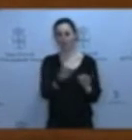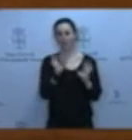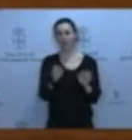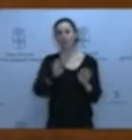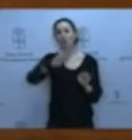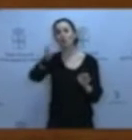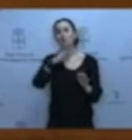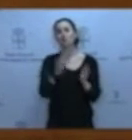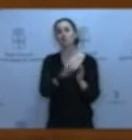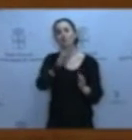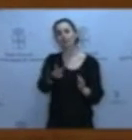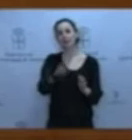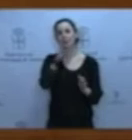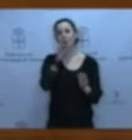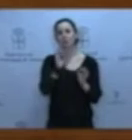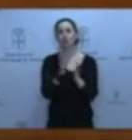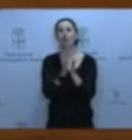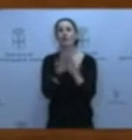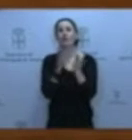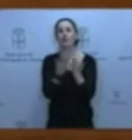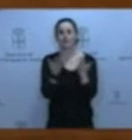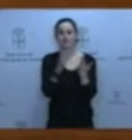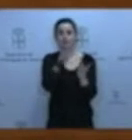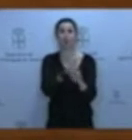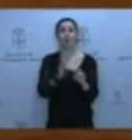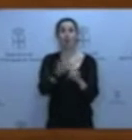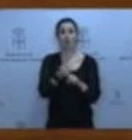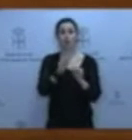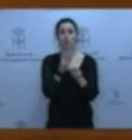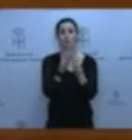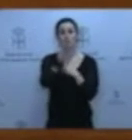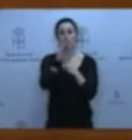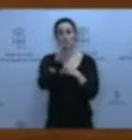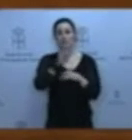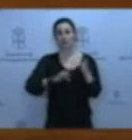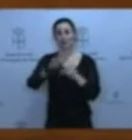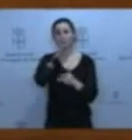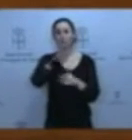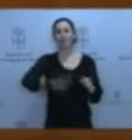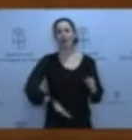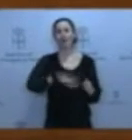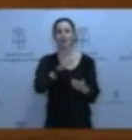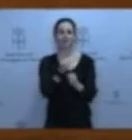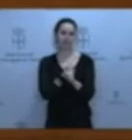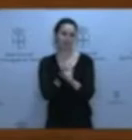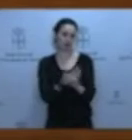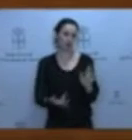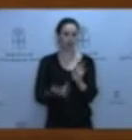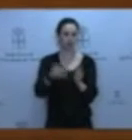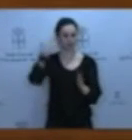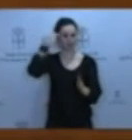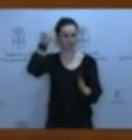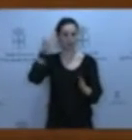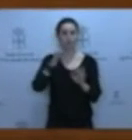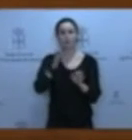el año 2013 también en Public Health encuentran un incremento con la crisis entre los hombres con edad de trabajar. Bartol en el